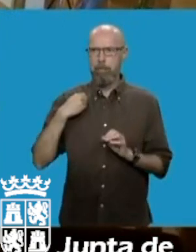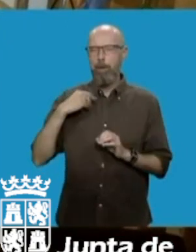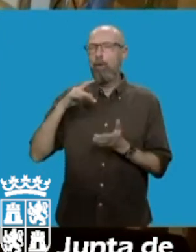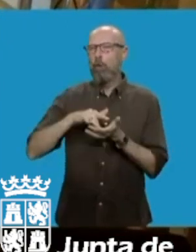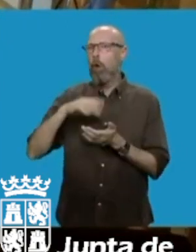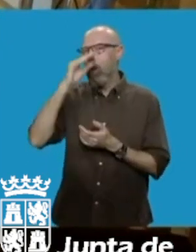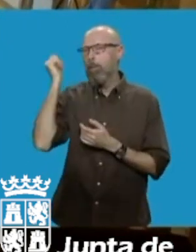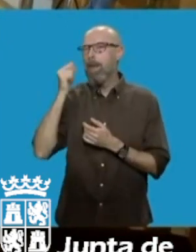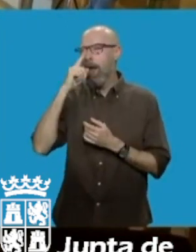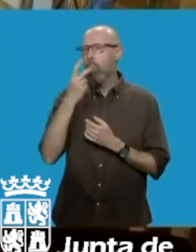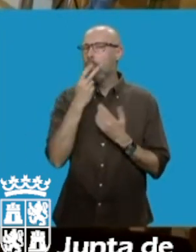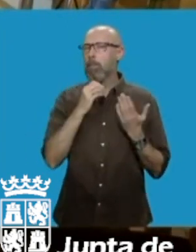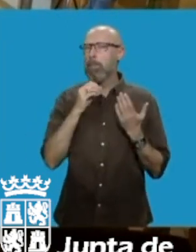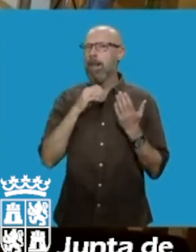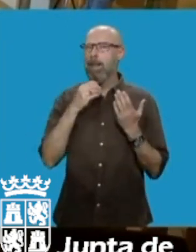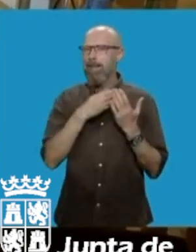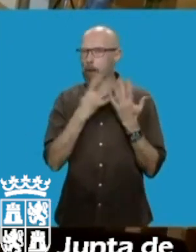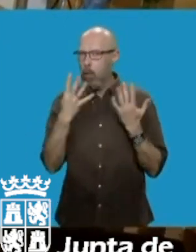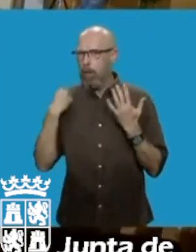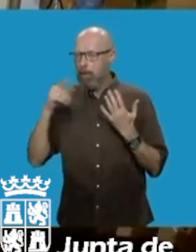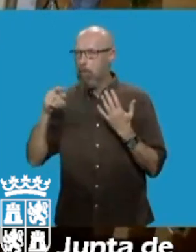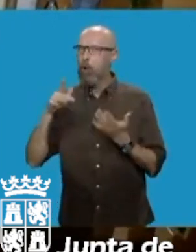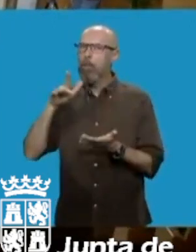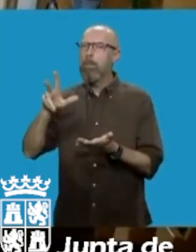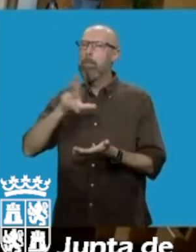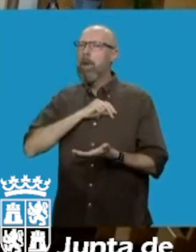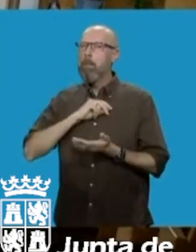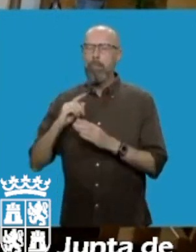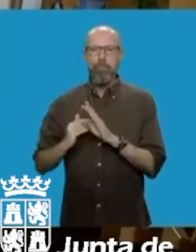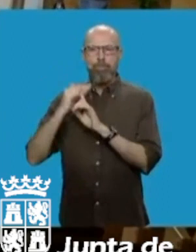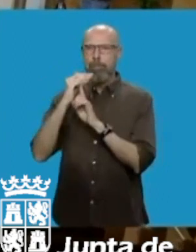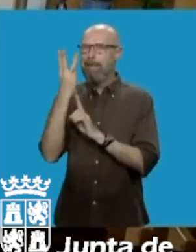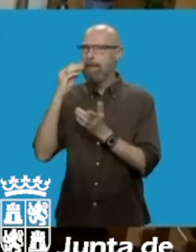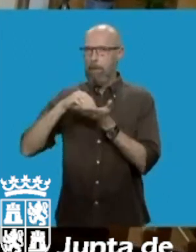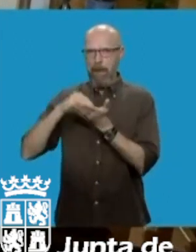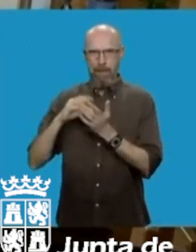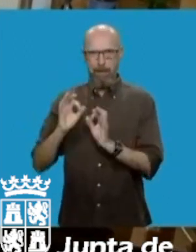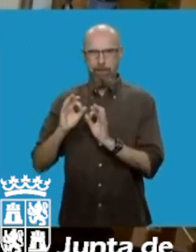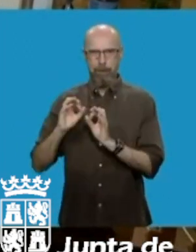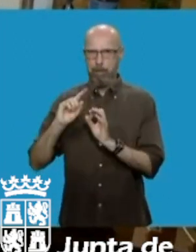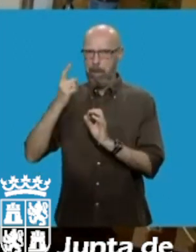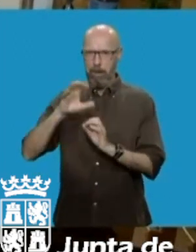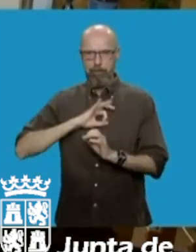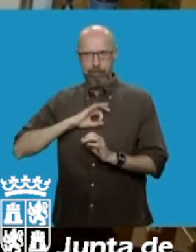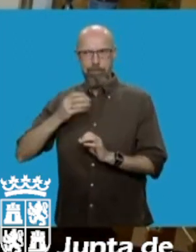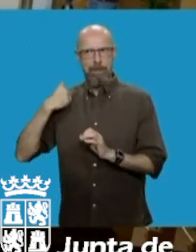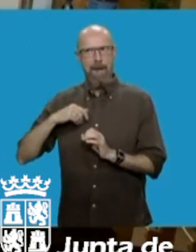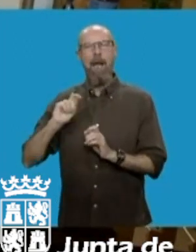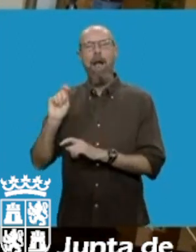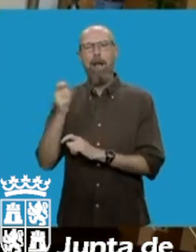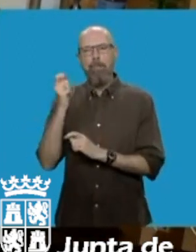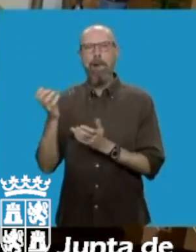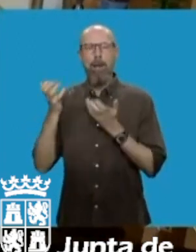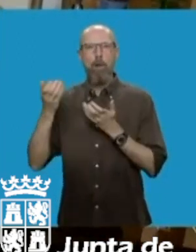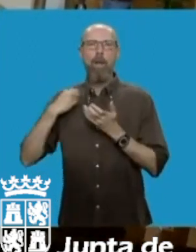año 2019, en el que se subía a lo más alto del pódium hasta en tres ocasiones. La vallisoletana se proclamaba campeona del